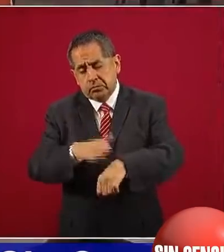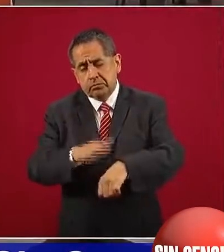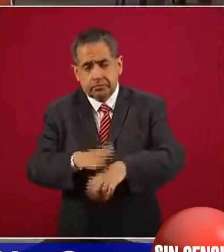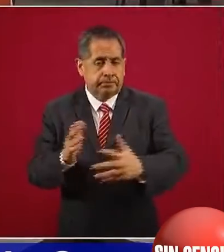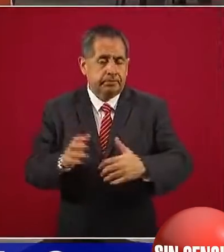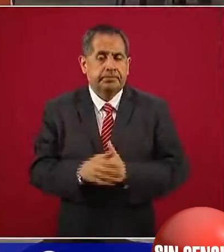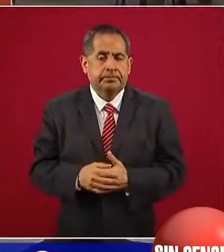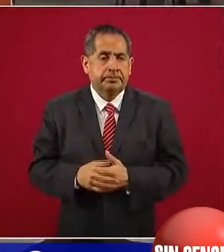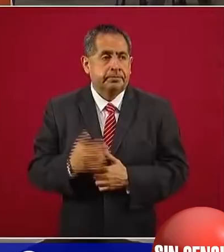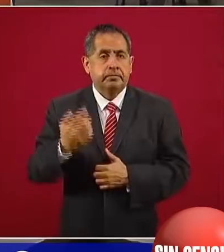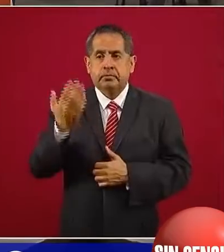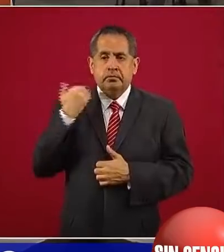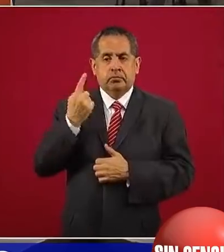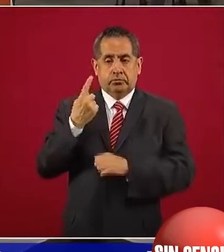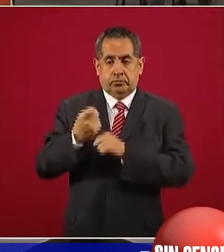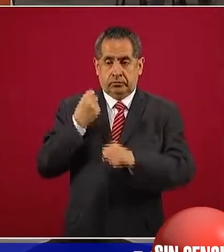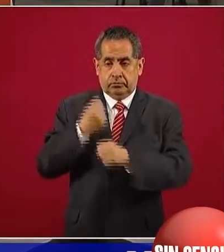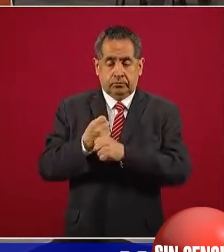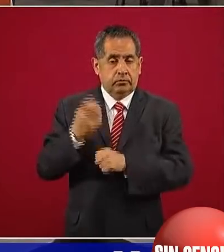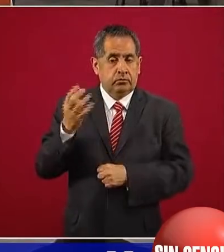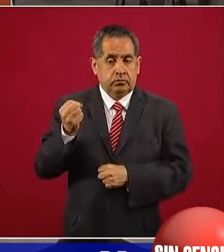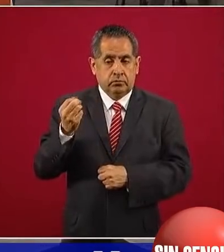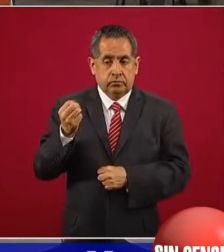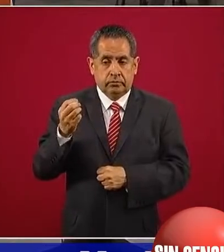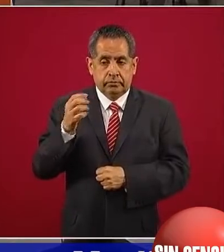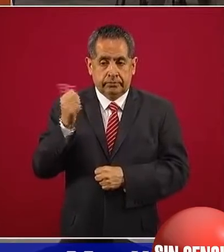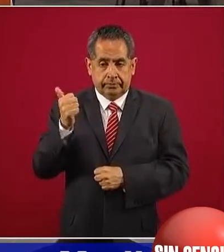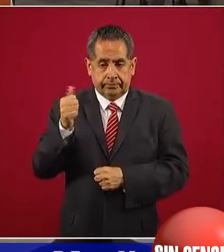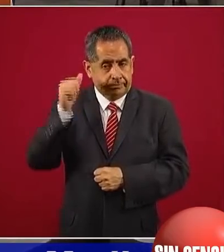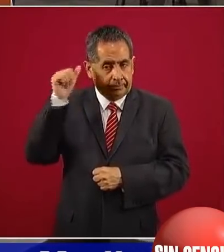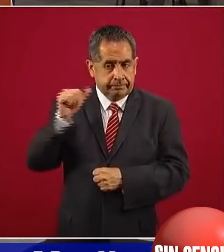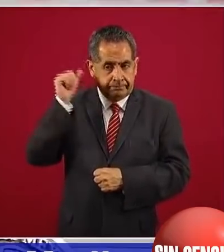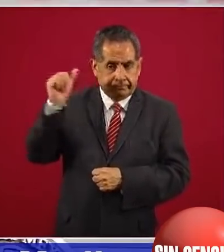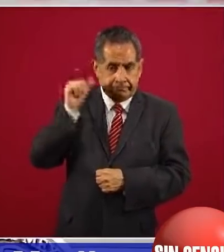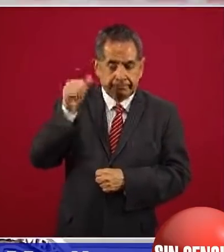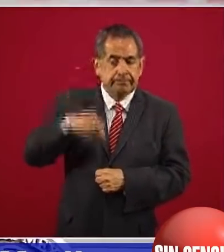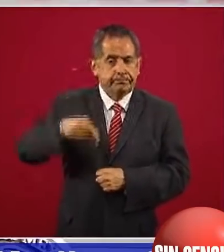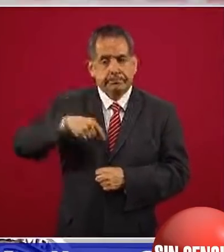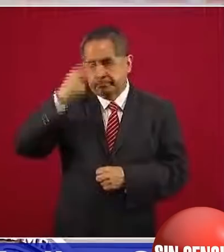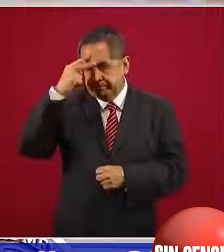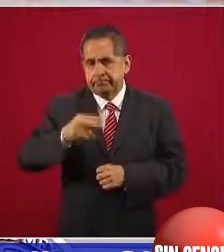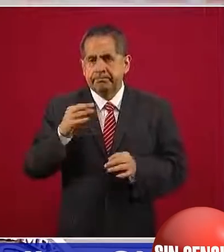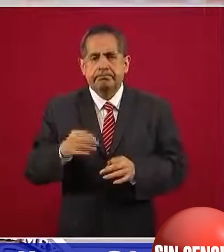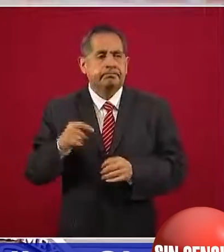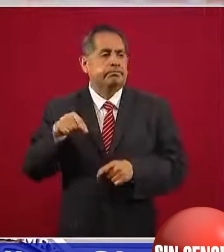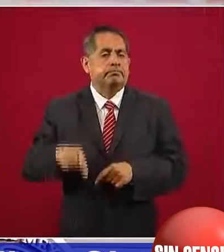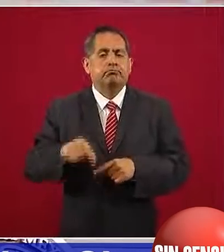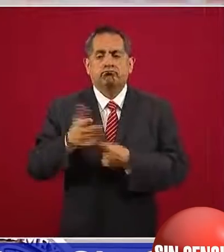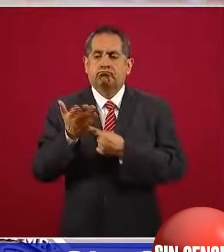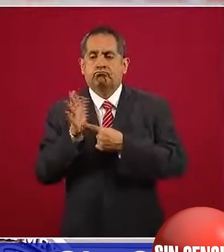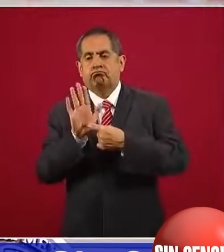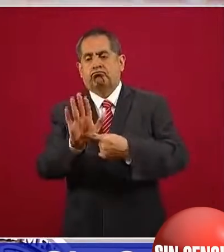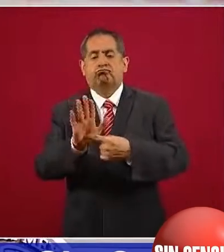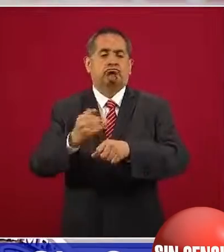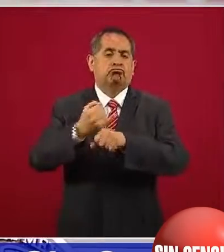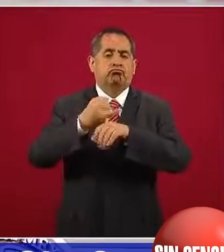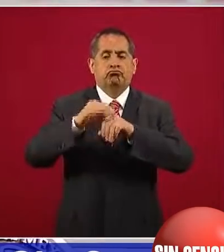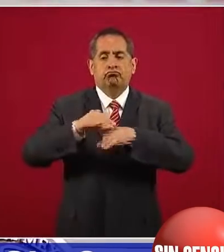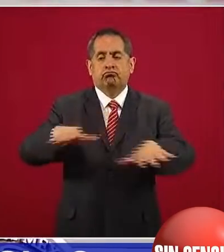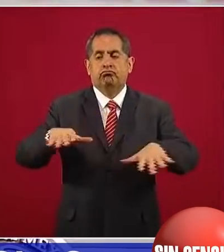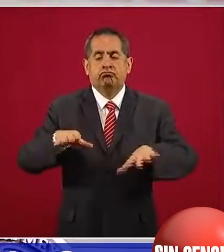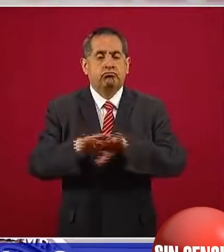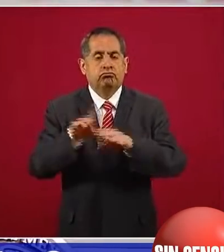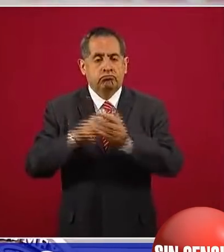el 9 de abril del año pasado tuvimos aquí en México el privilegio de que se hiciera la presentación del informe